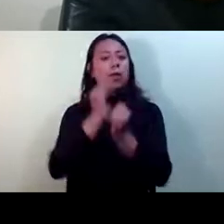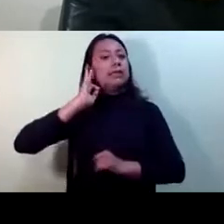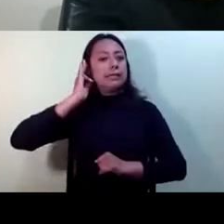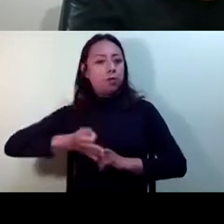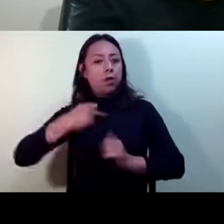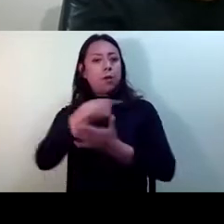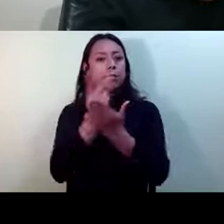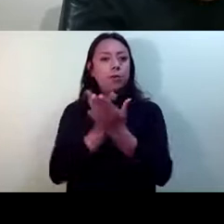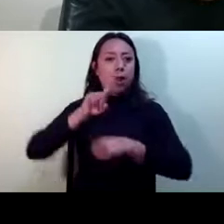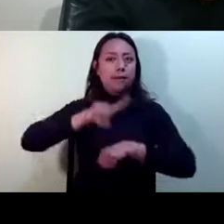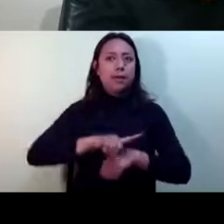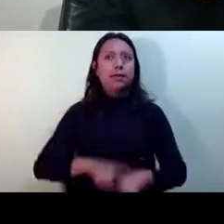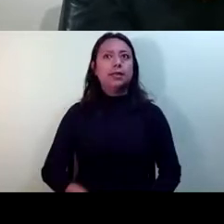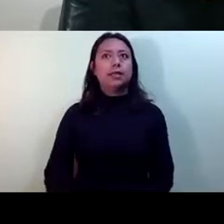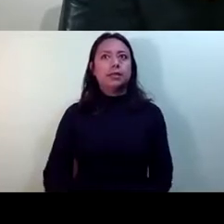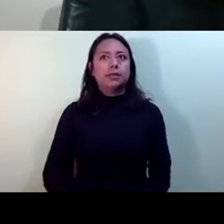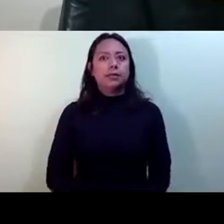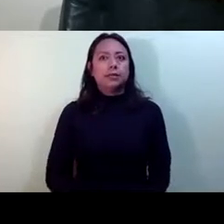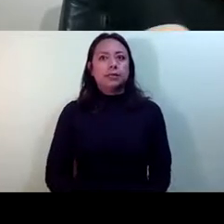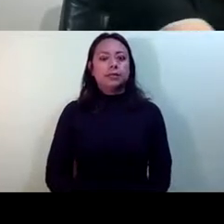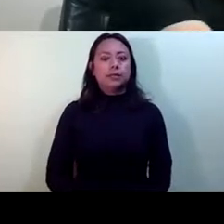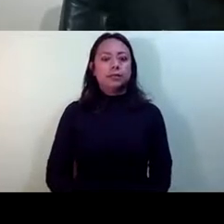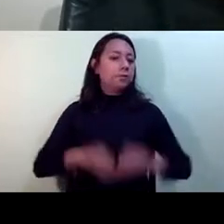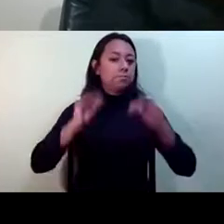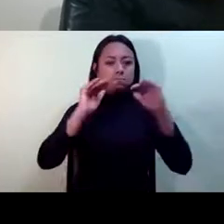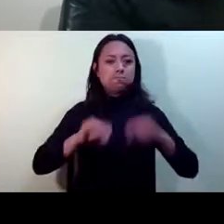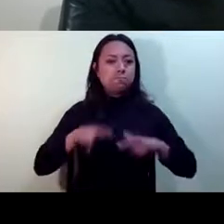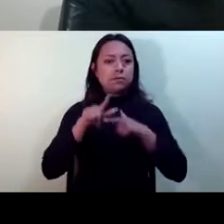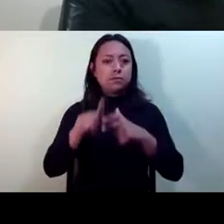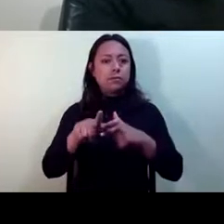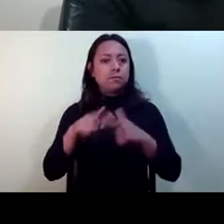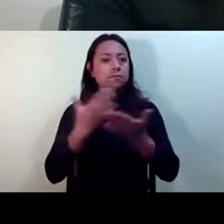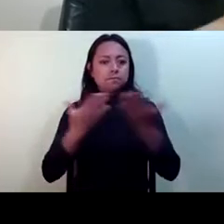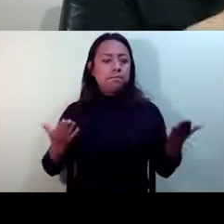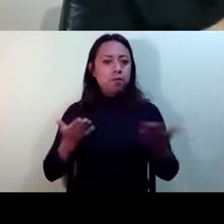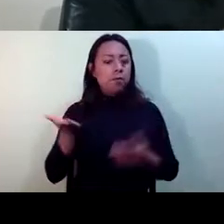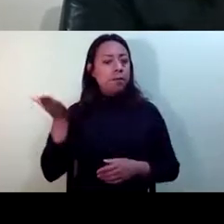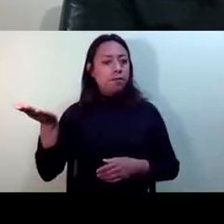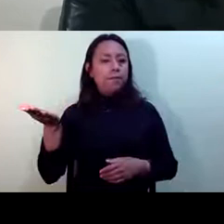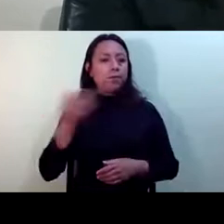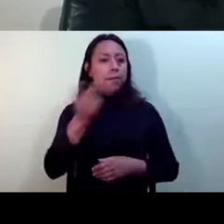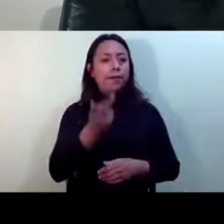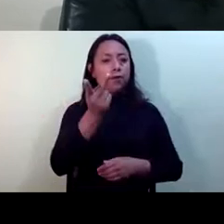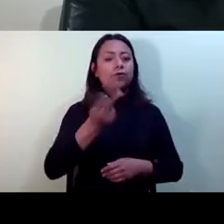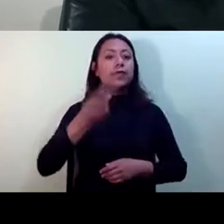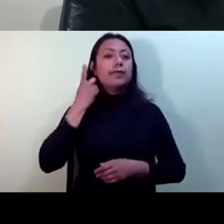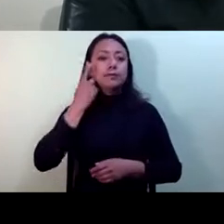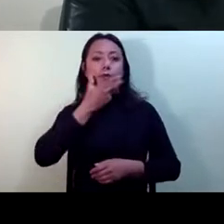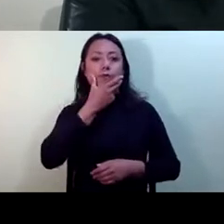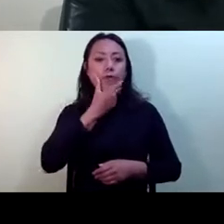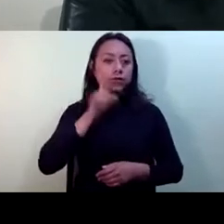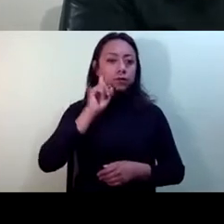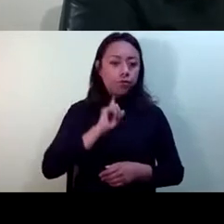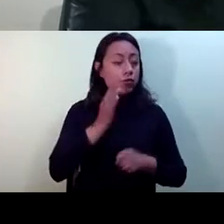orden del día. Y continuando con lo mismo, les solicito preguntar a las diputadas y diputados si estamos